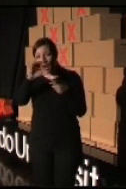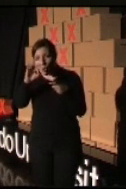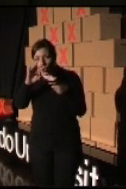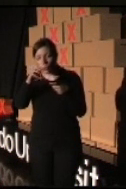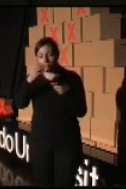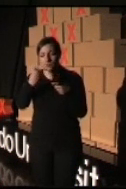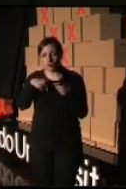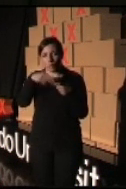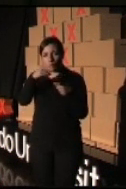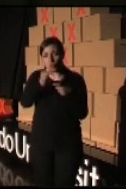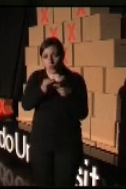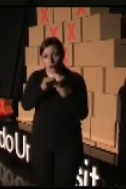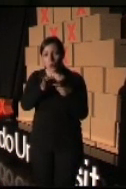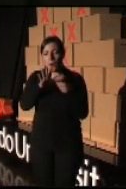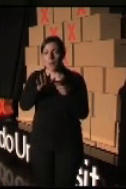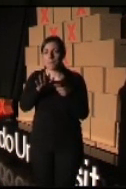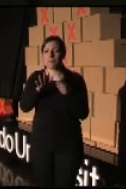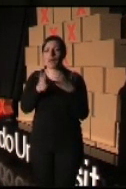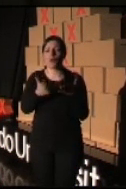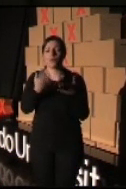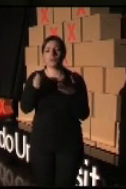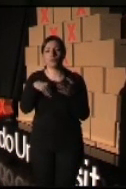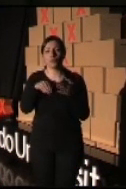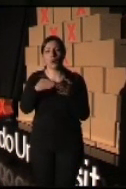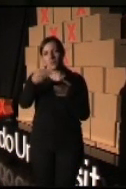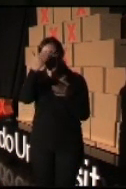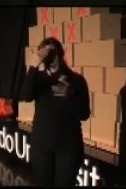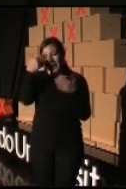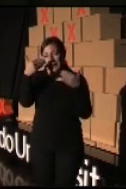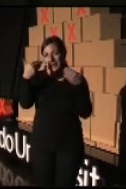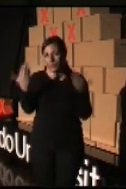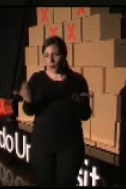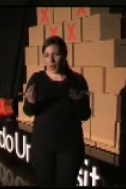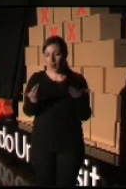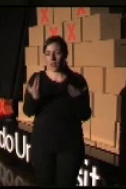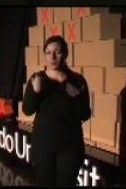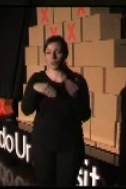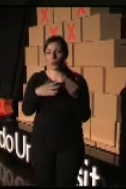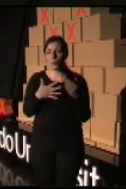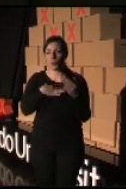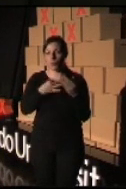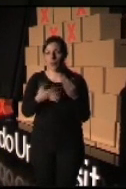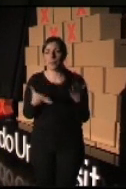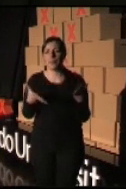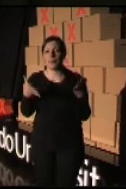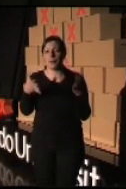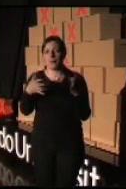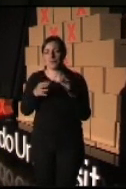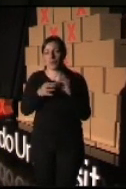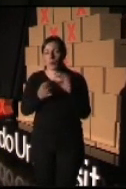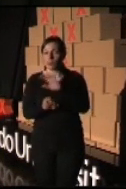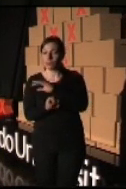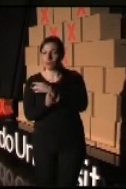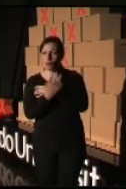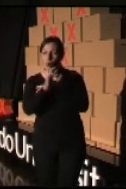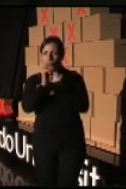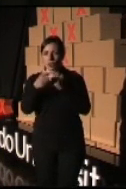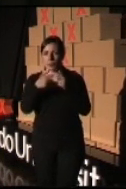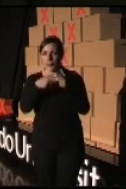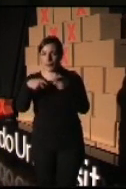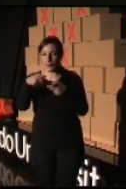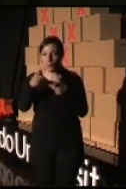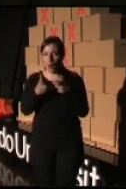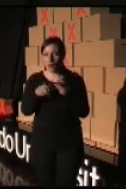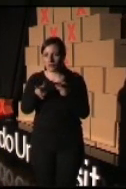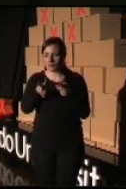verdadero núcleo. Pero lo fundamental es que fue capaz de asociarse con una bacteria que respiraba oxígeno, y a partir de